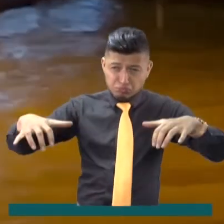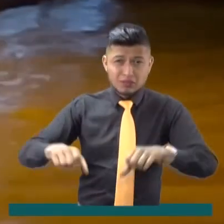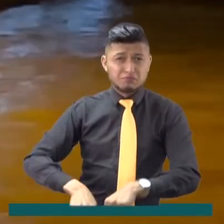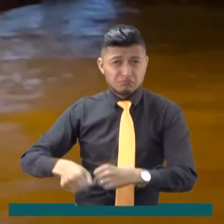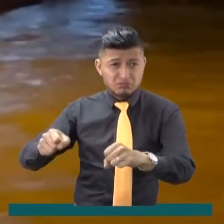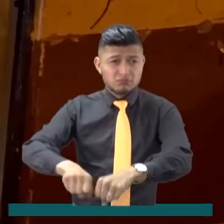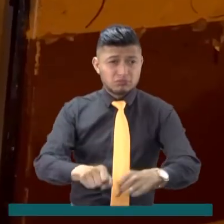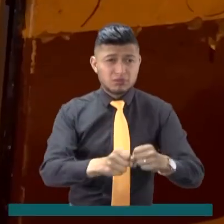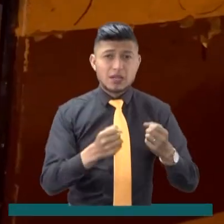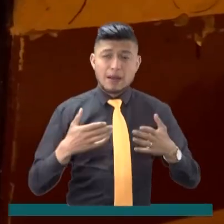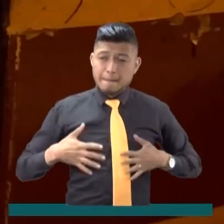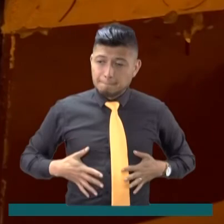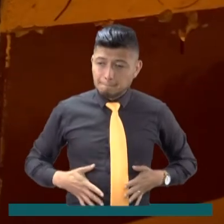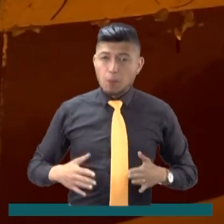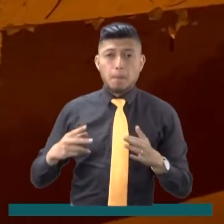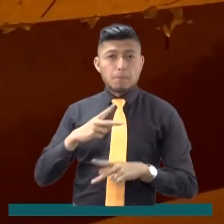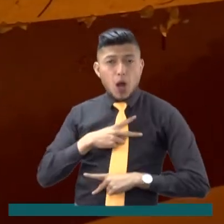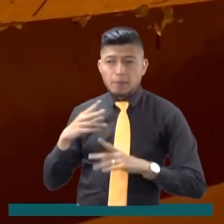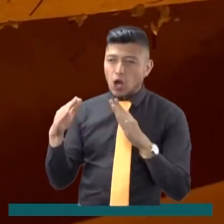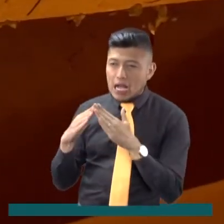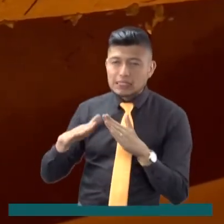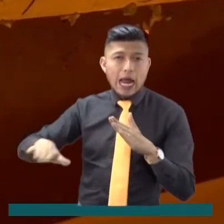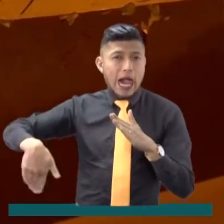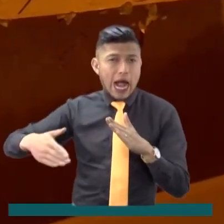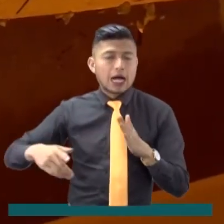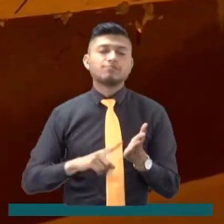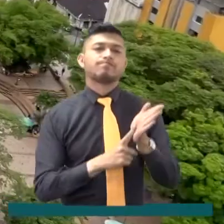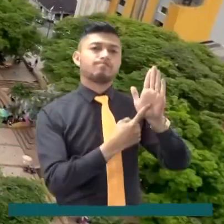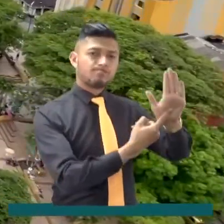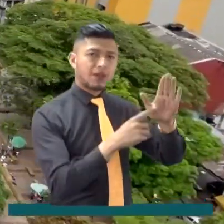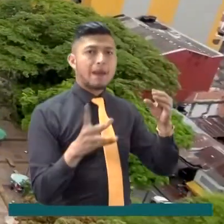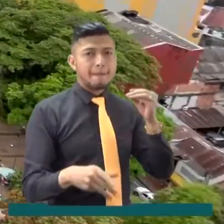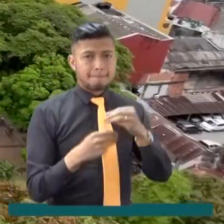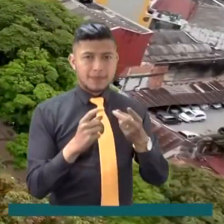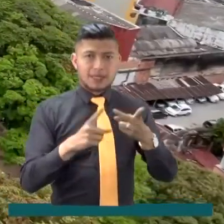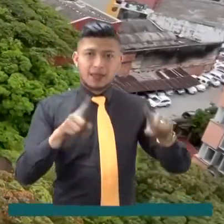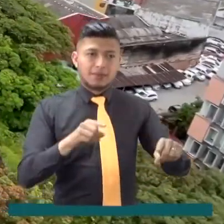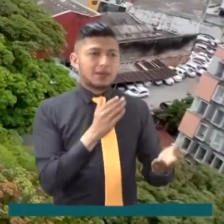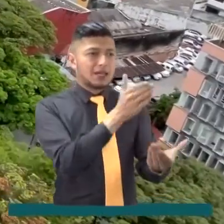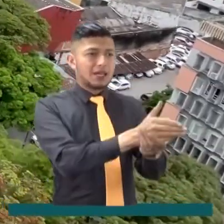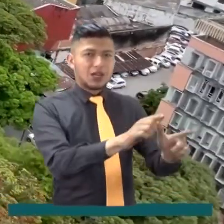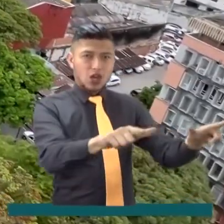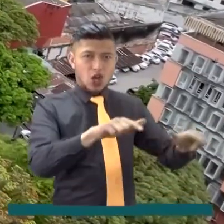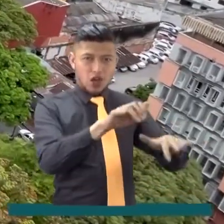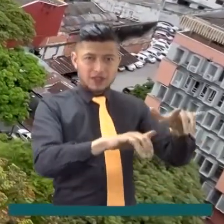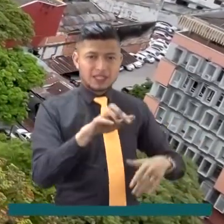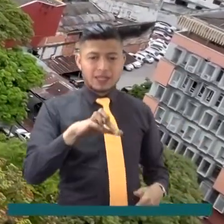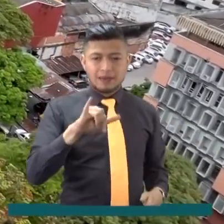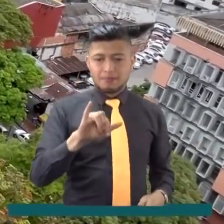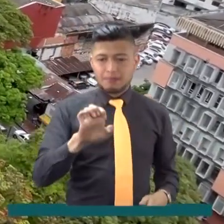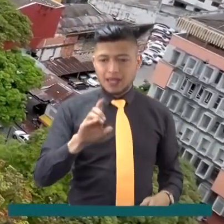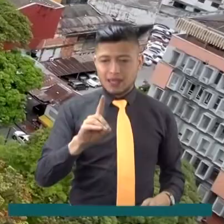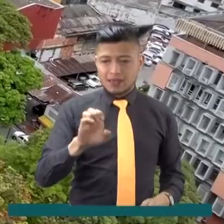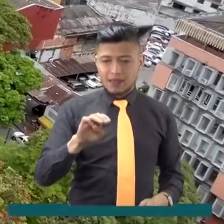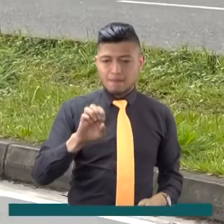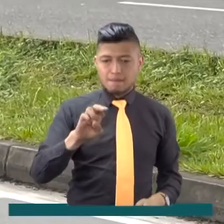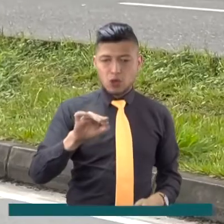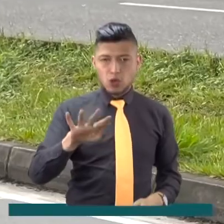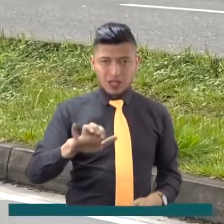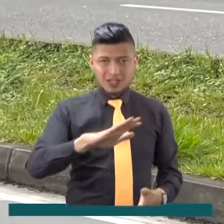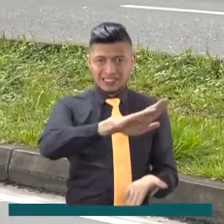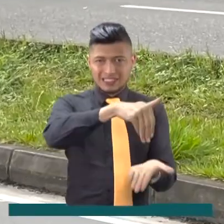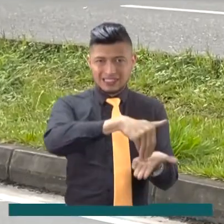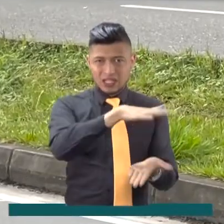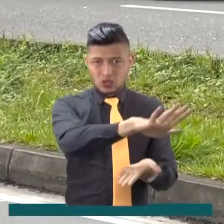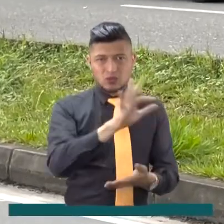ola invernal y que no tienen ningún terreno o vivienda. También deberán acercarse a la oficina de Piedemonte en el centro de la ciudad. Lo